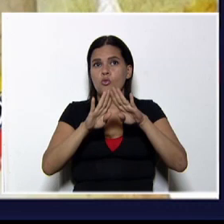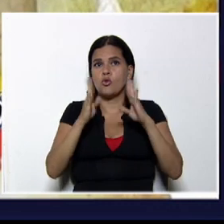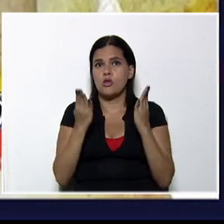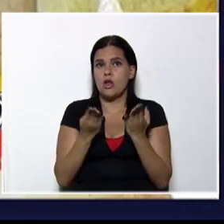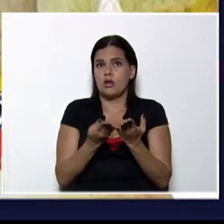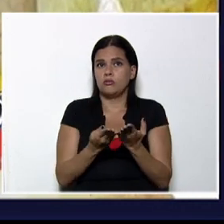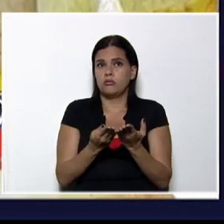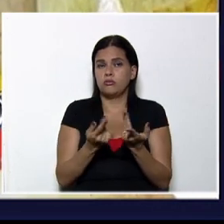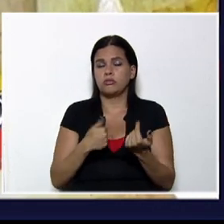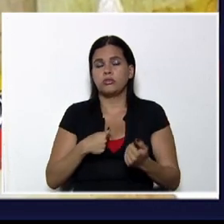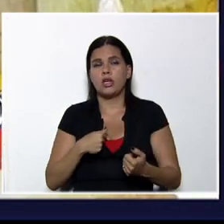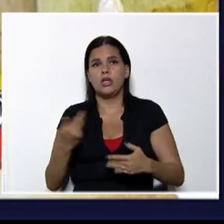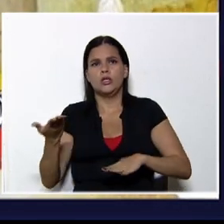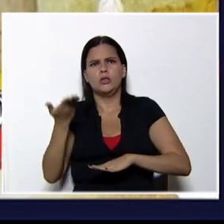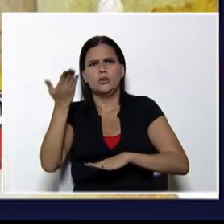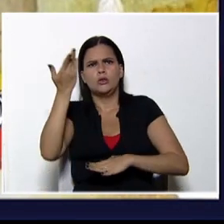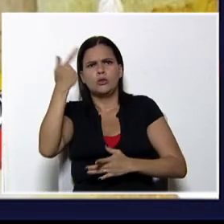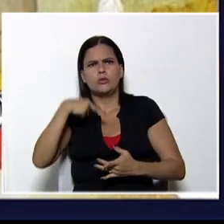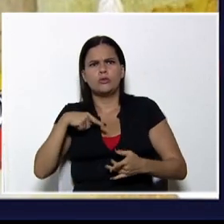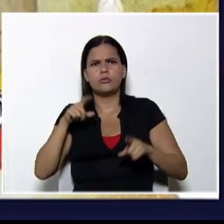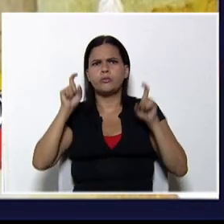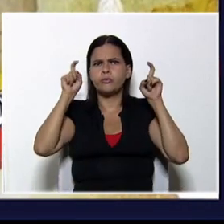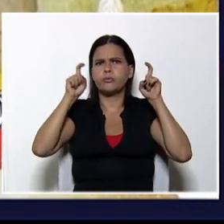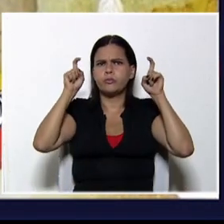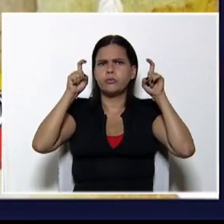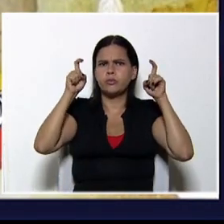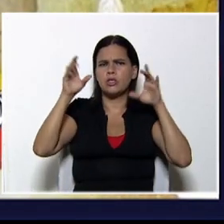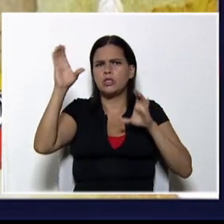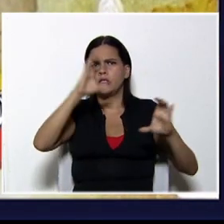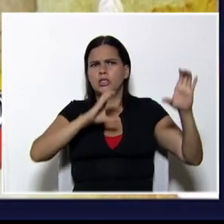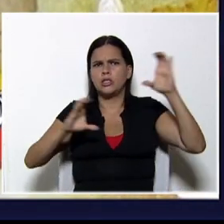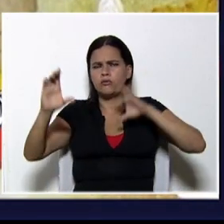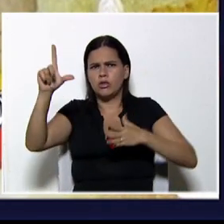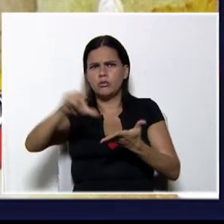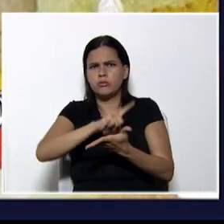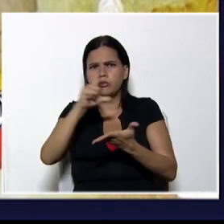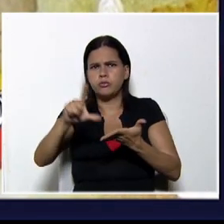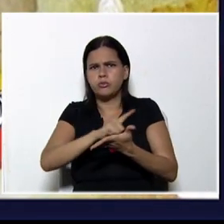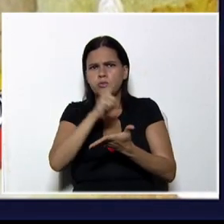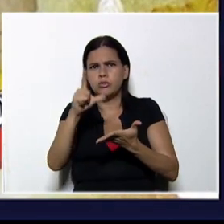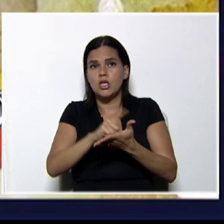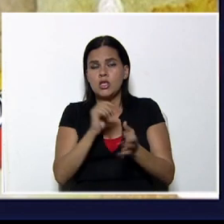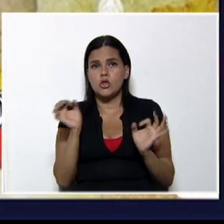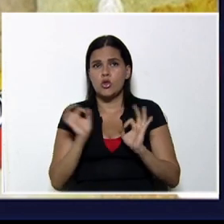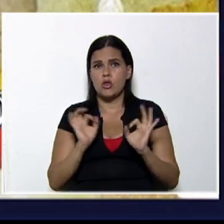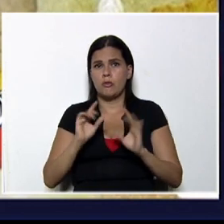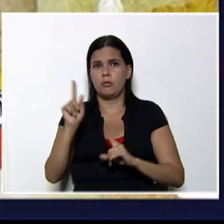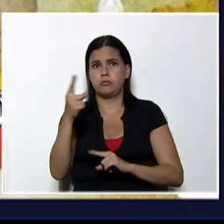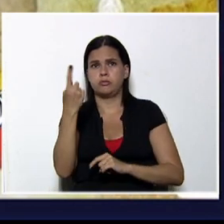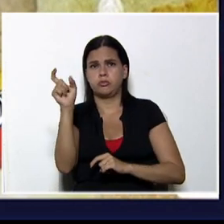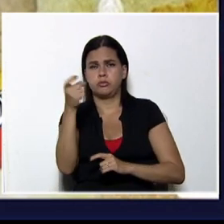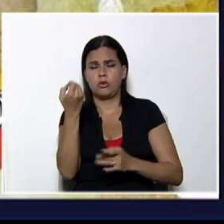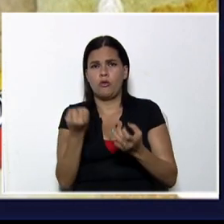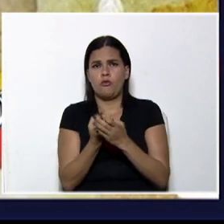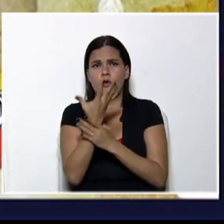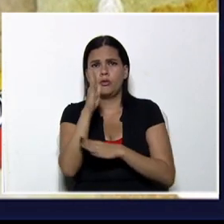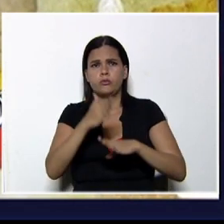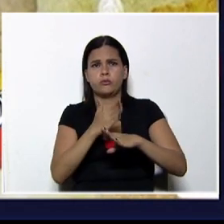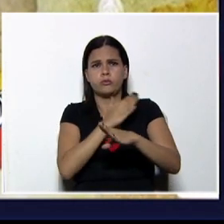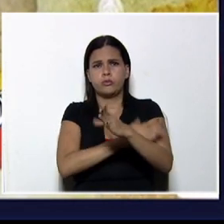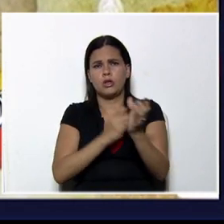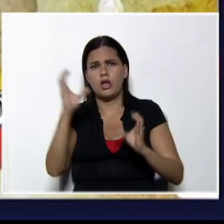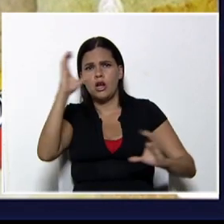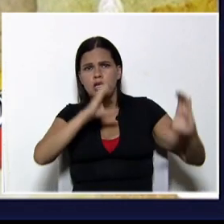el fomento de la enseñanza literaria y científica. La instrucción primaria no se defiende sino donde han florecido de antemano